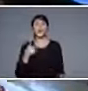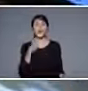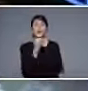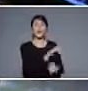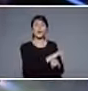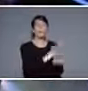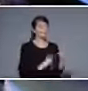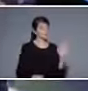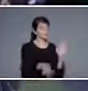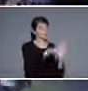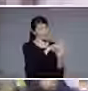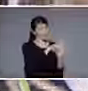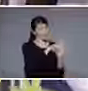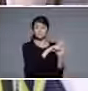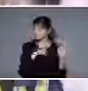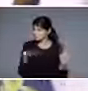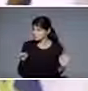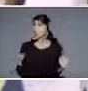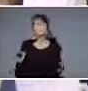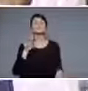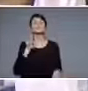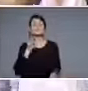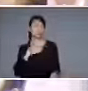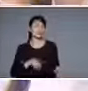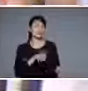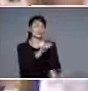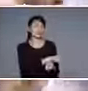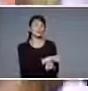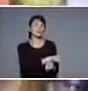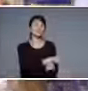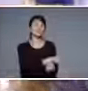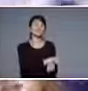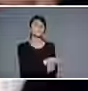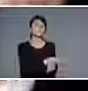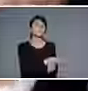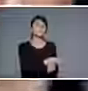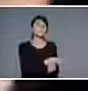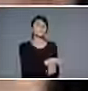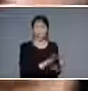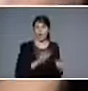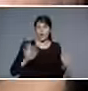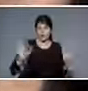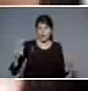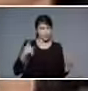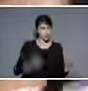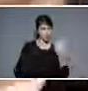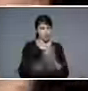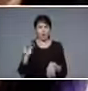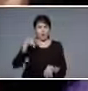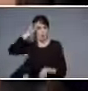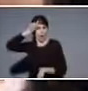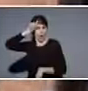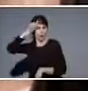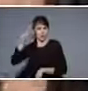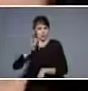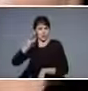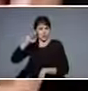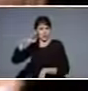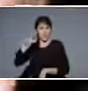estoy. En el paro estoy. Pero yo me voy al guachinche de